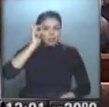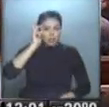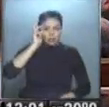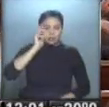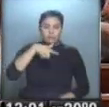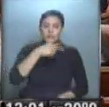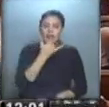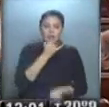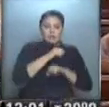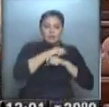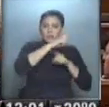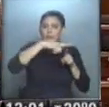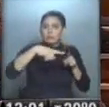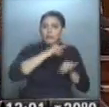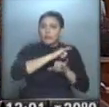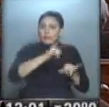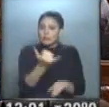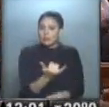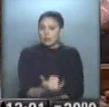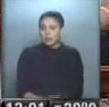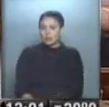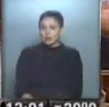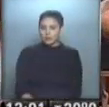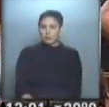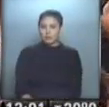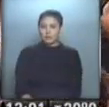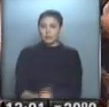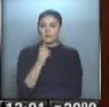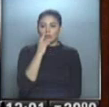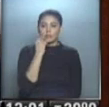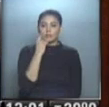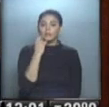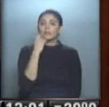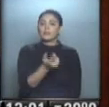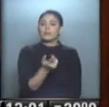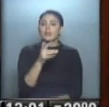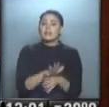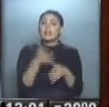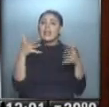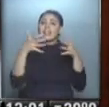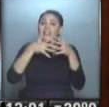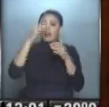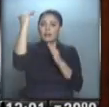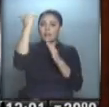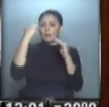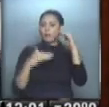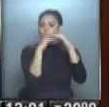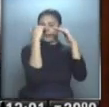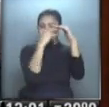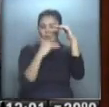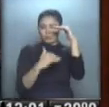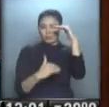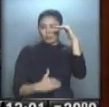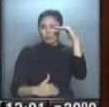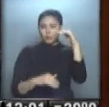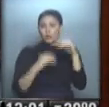contar con señales de contenido? El efecto de la integración vertical es, en definitiva, no